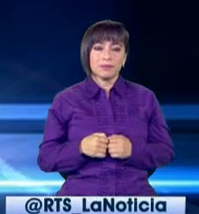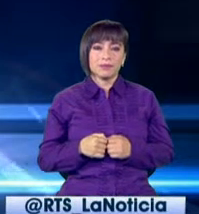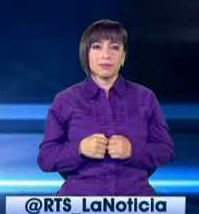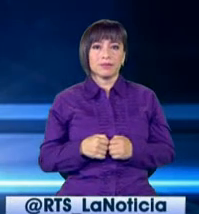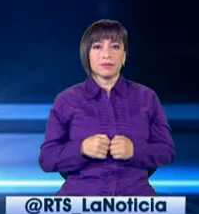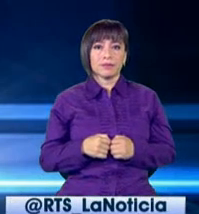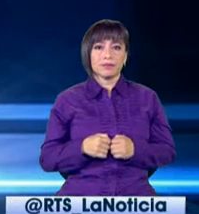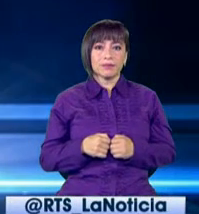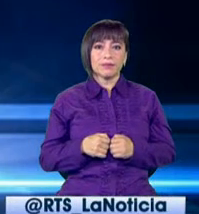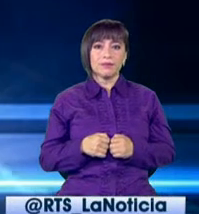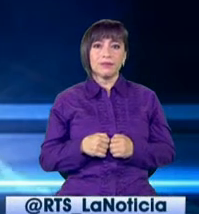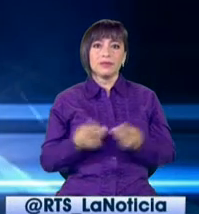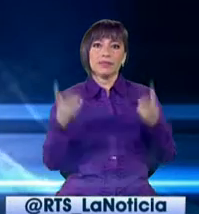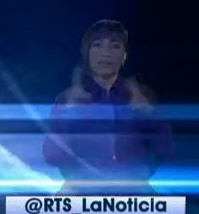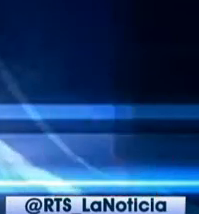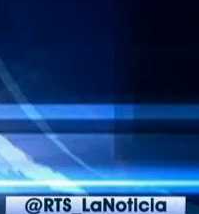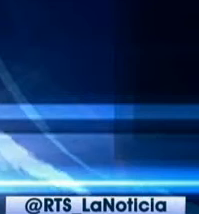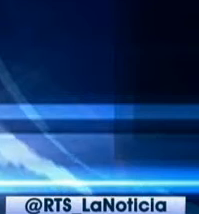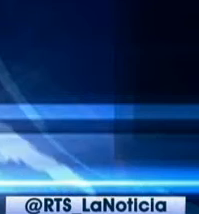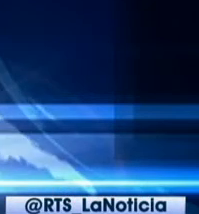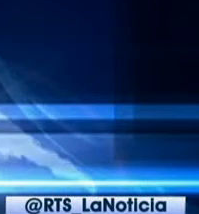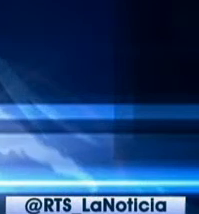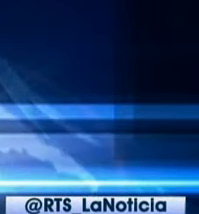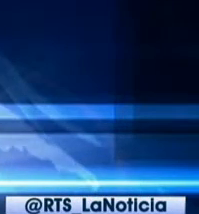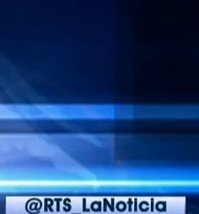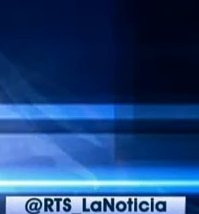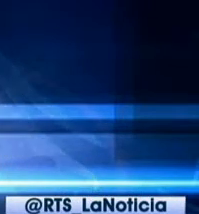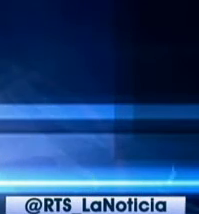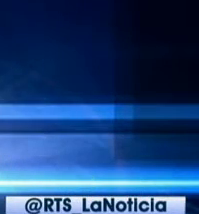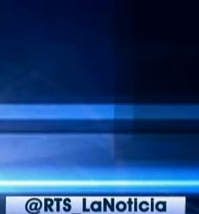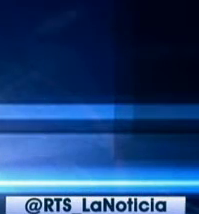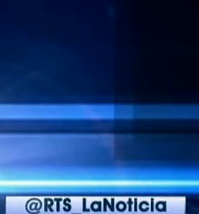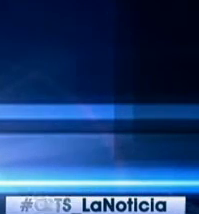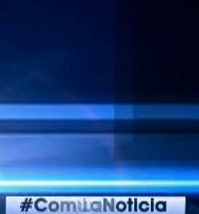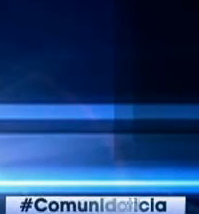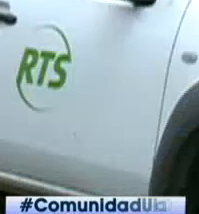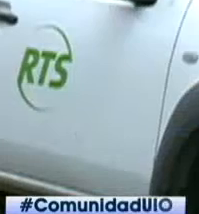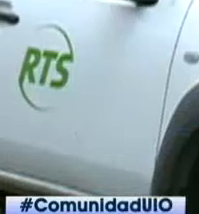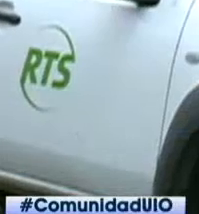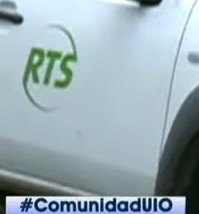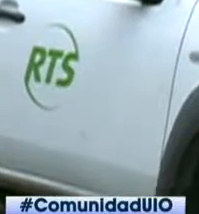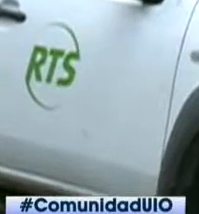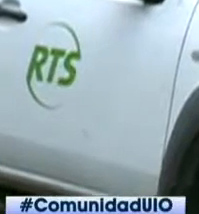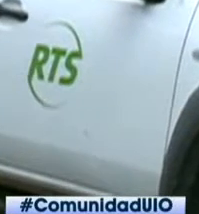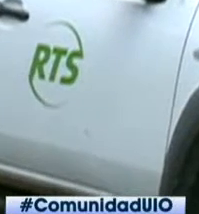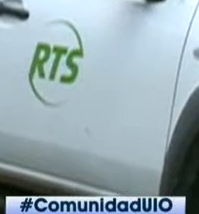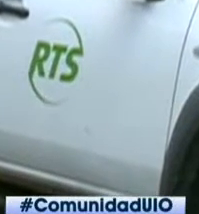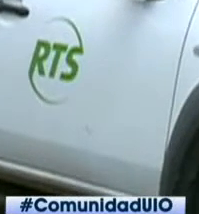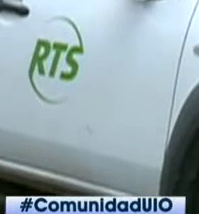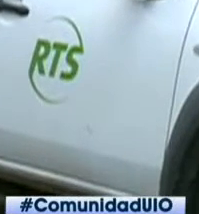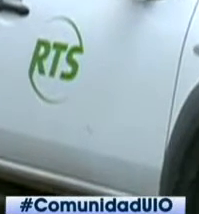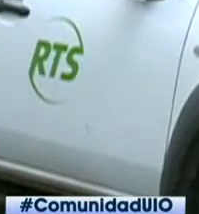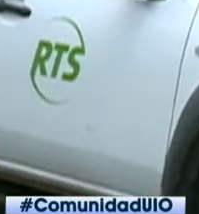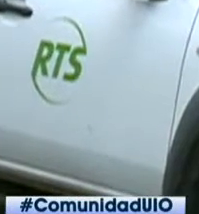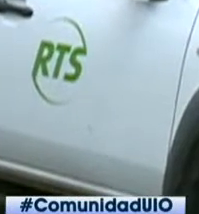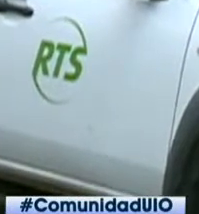099-370-2789 o al convencional 3-653-019, informó Héctor Romero.